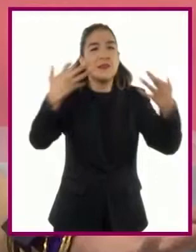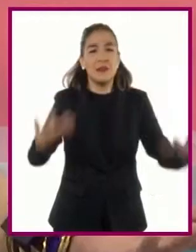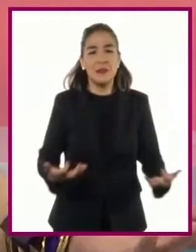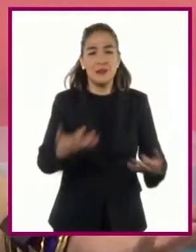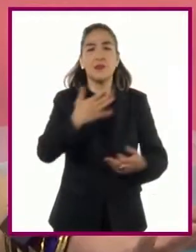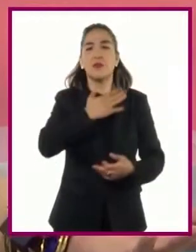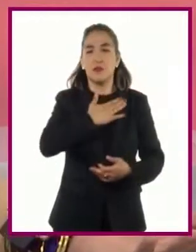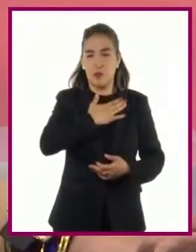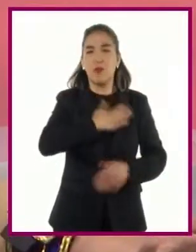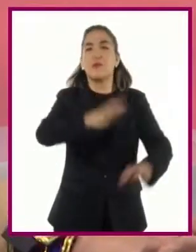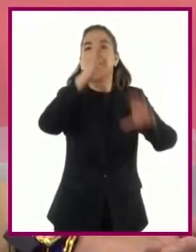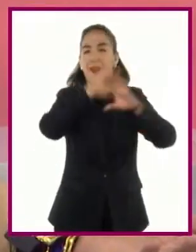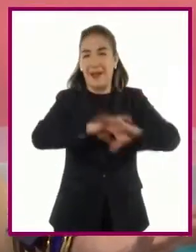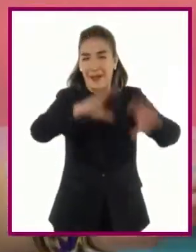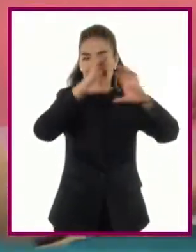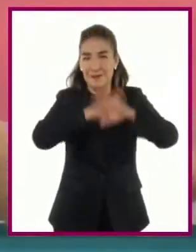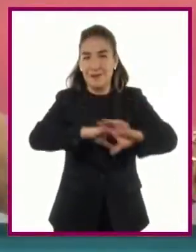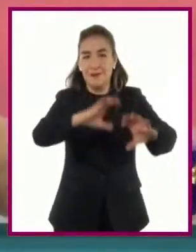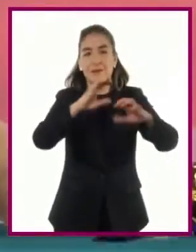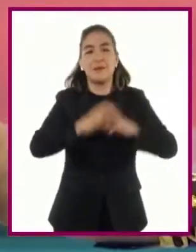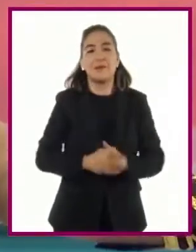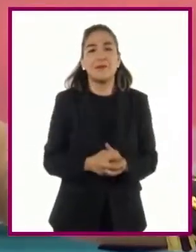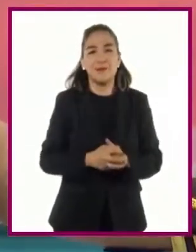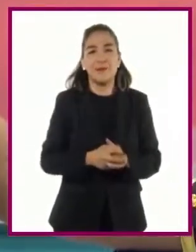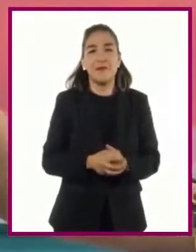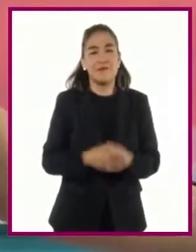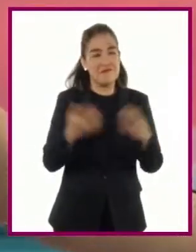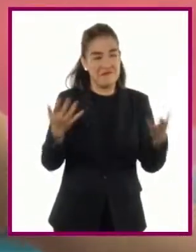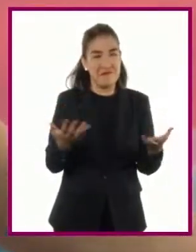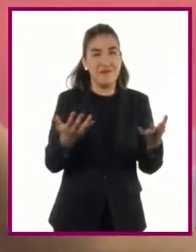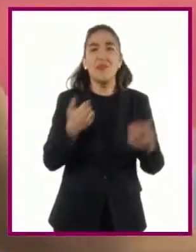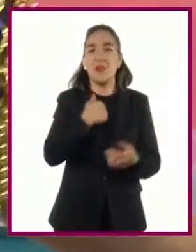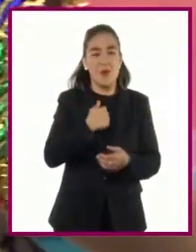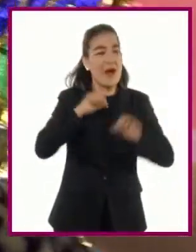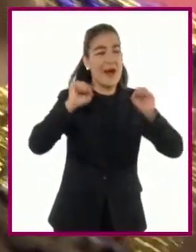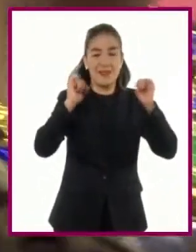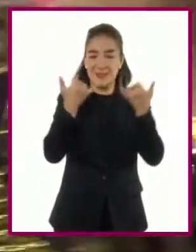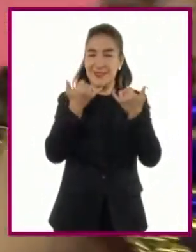Yo soy cantor. Que sea así.